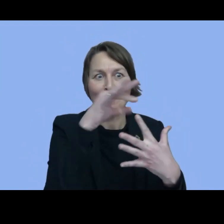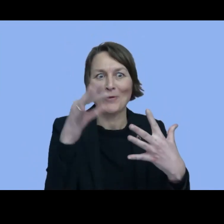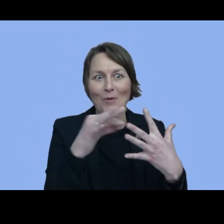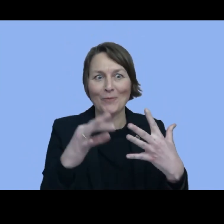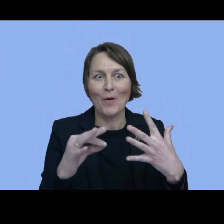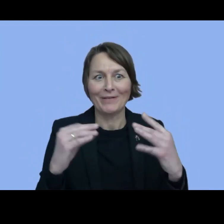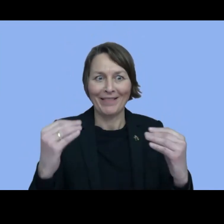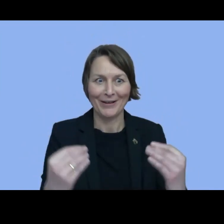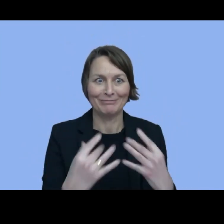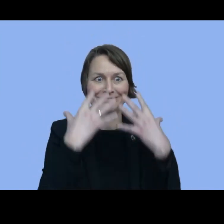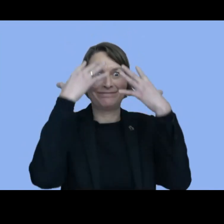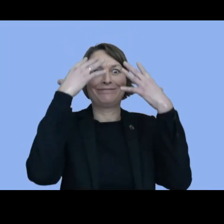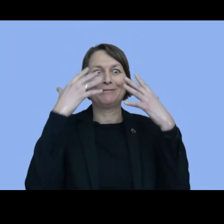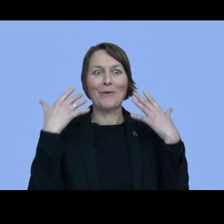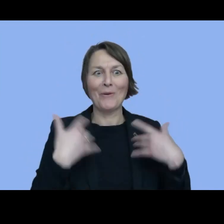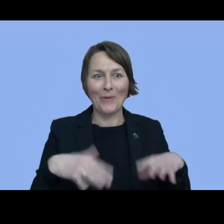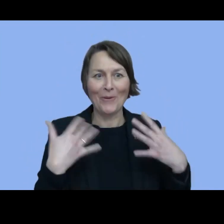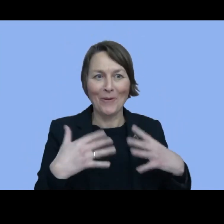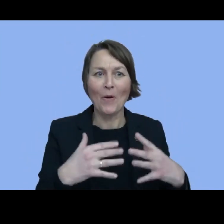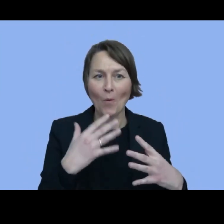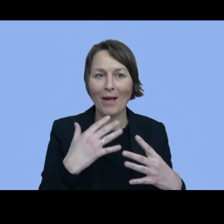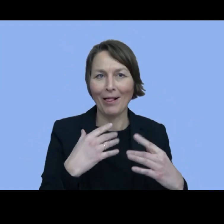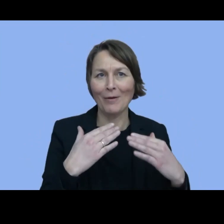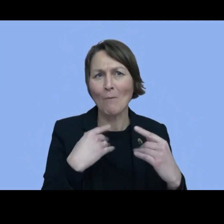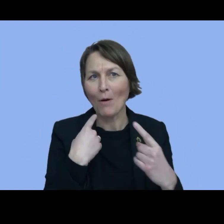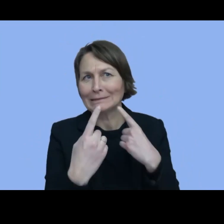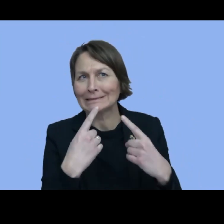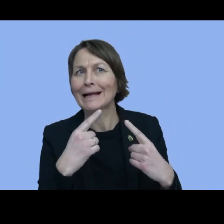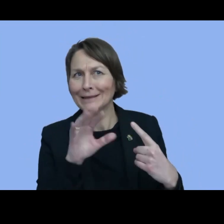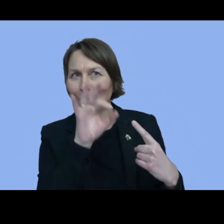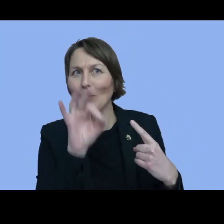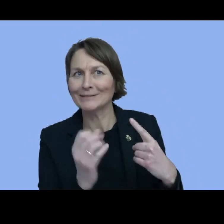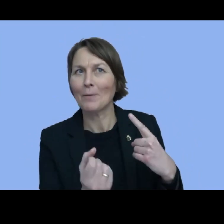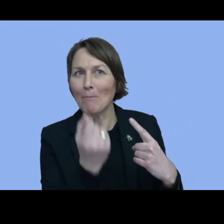Thank you so much, Christian. Muchísimas gracias, Cristian.